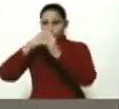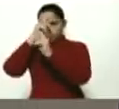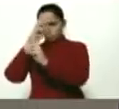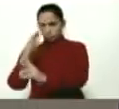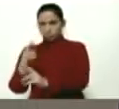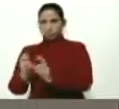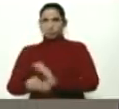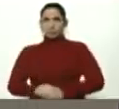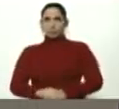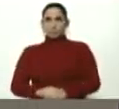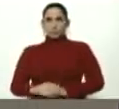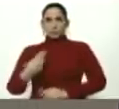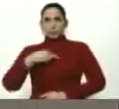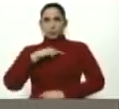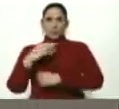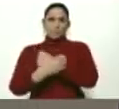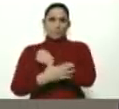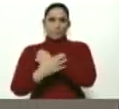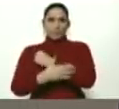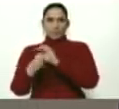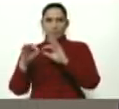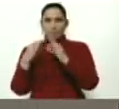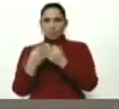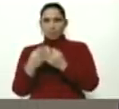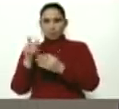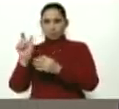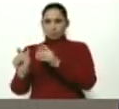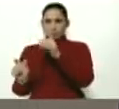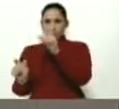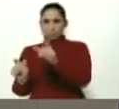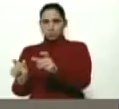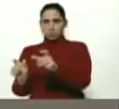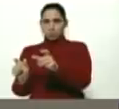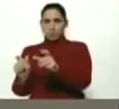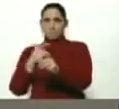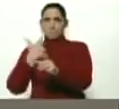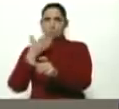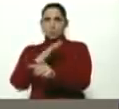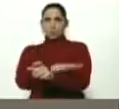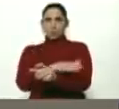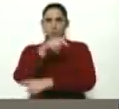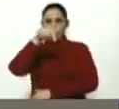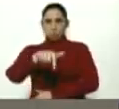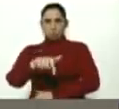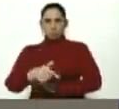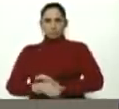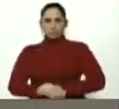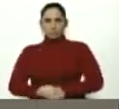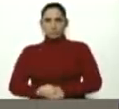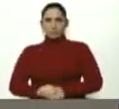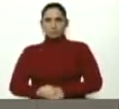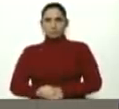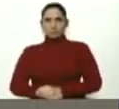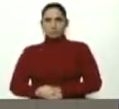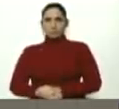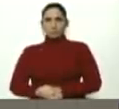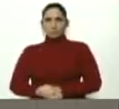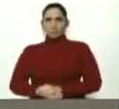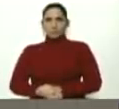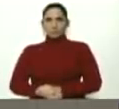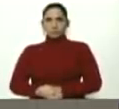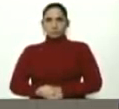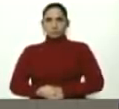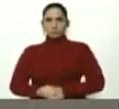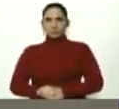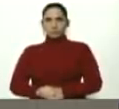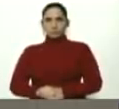nuestras condolencias a los familiares de estos venezolanos que lamentablemente fallecieron el día de